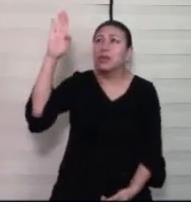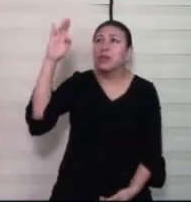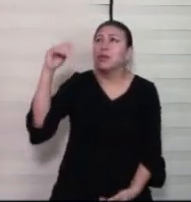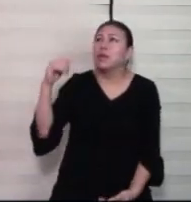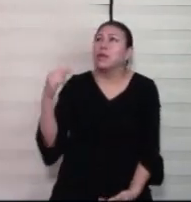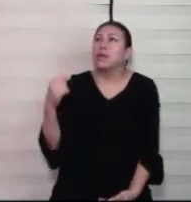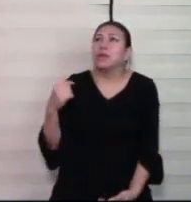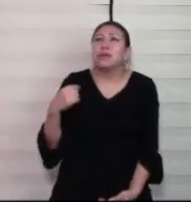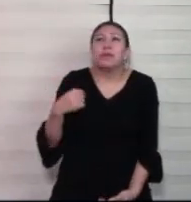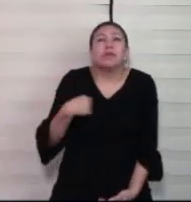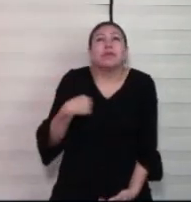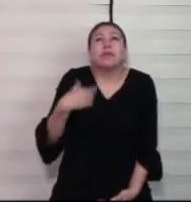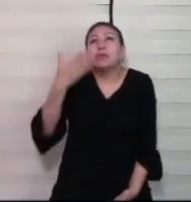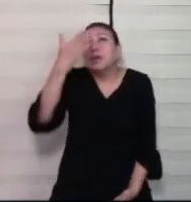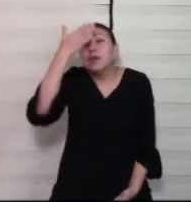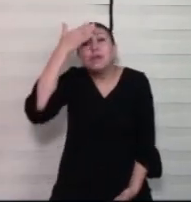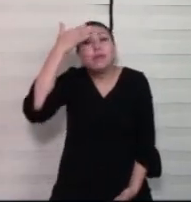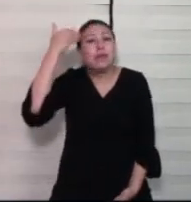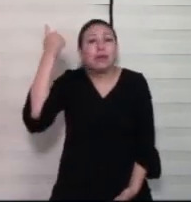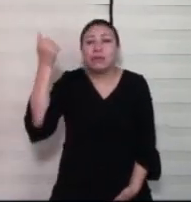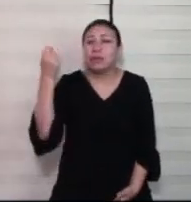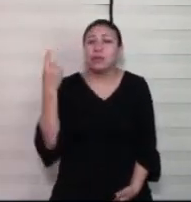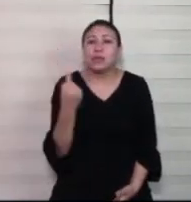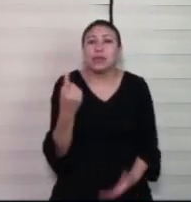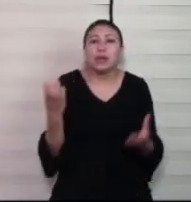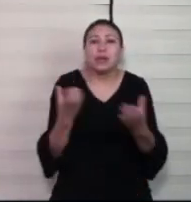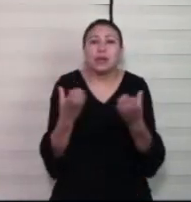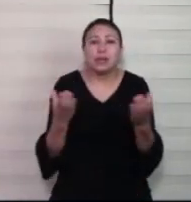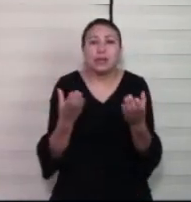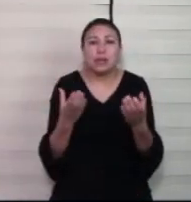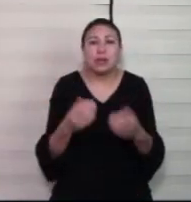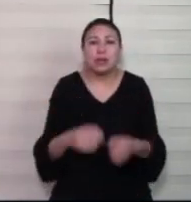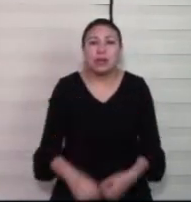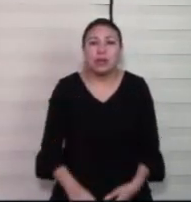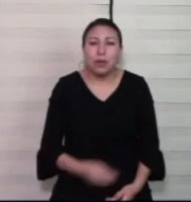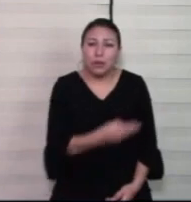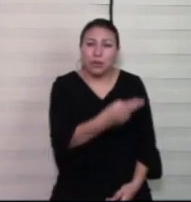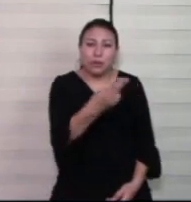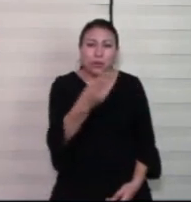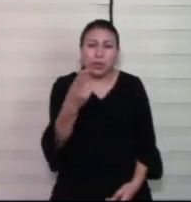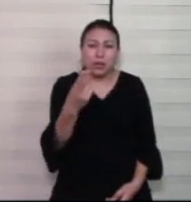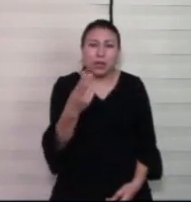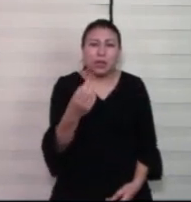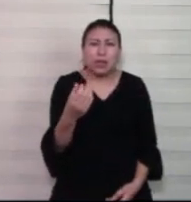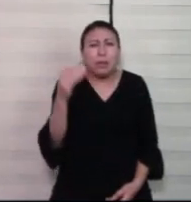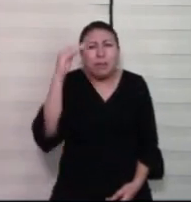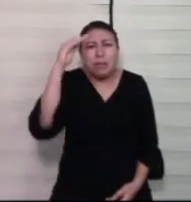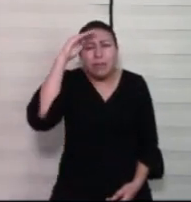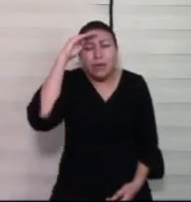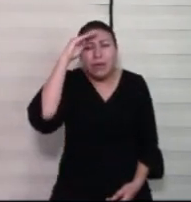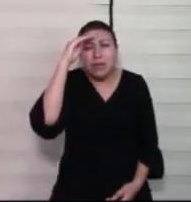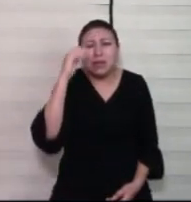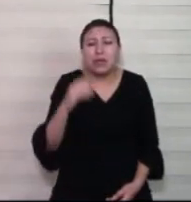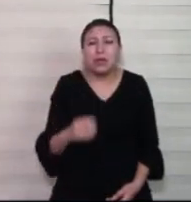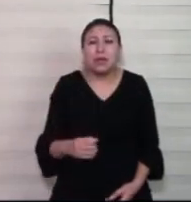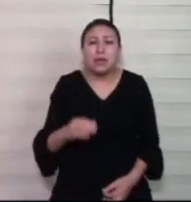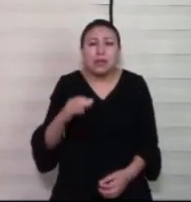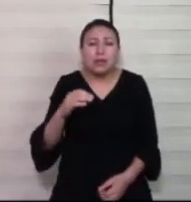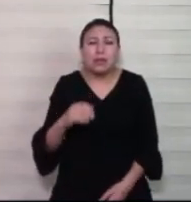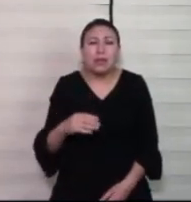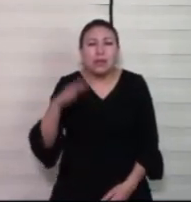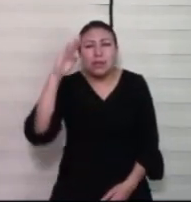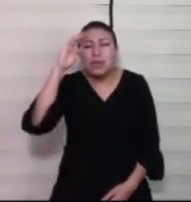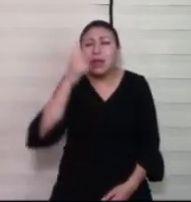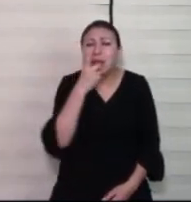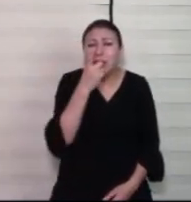no sabemos qué hacer. Quizá usted ya llegó a ese punto y puede decir también,